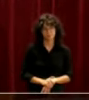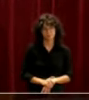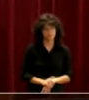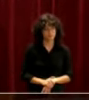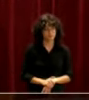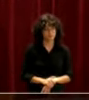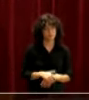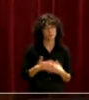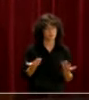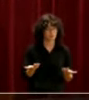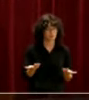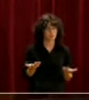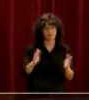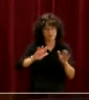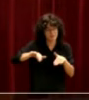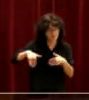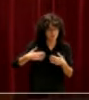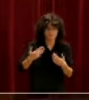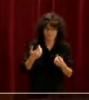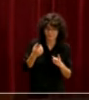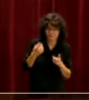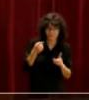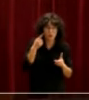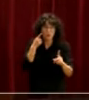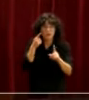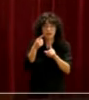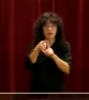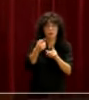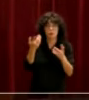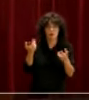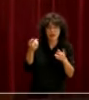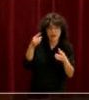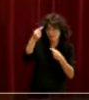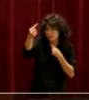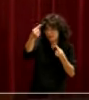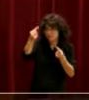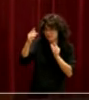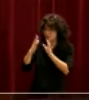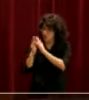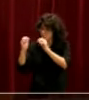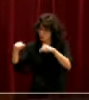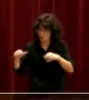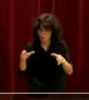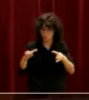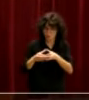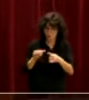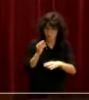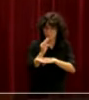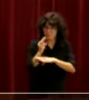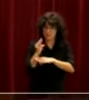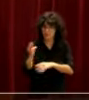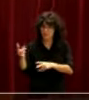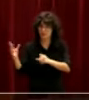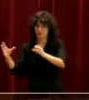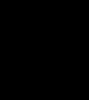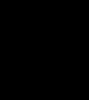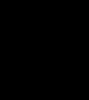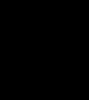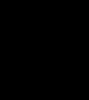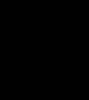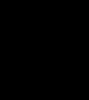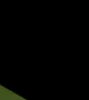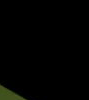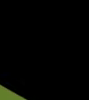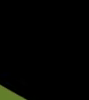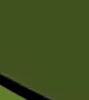en escrupuloso cumplimiento del acordado entre ustedes y nosotros para garantizar la gobernabilidad de estas islas.